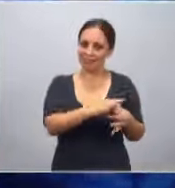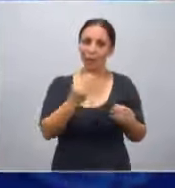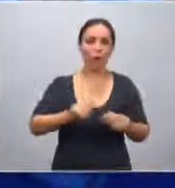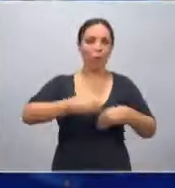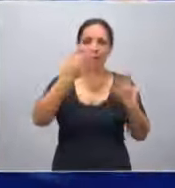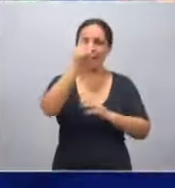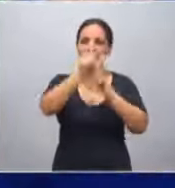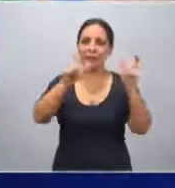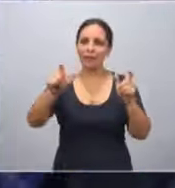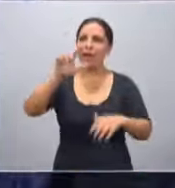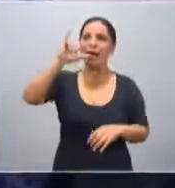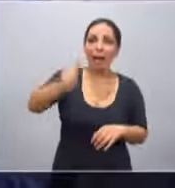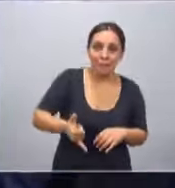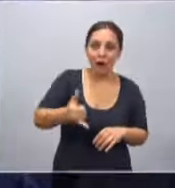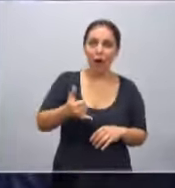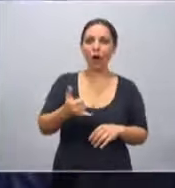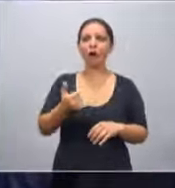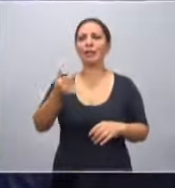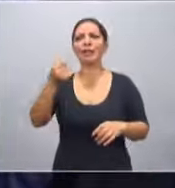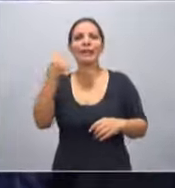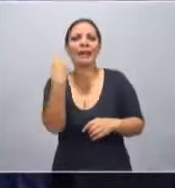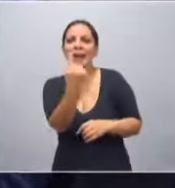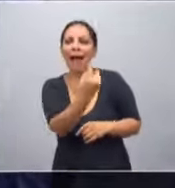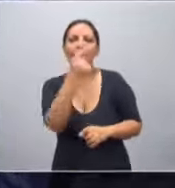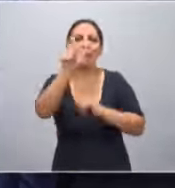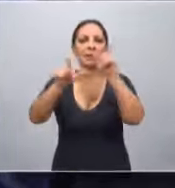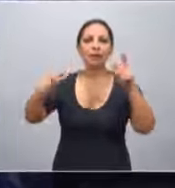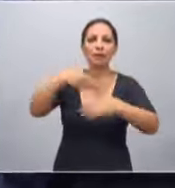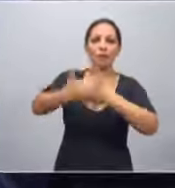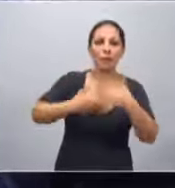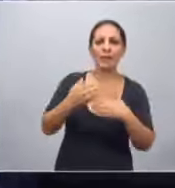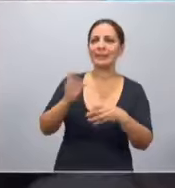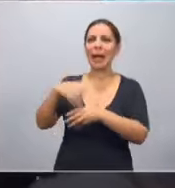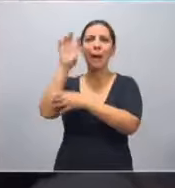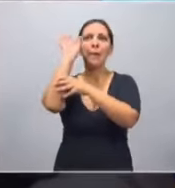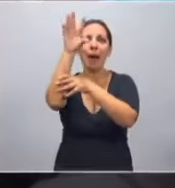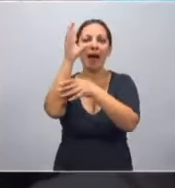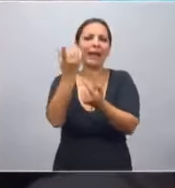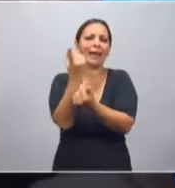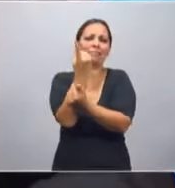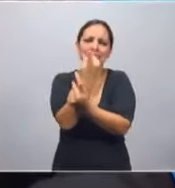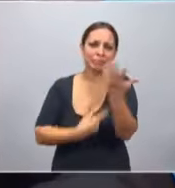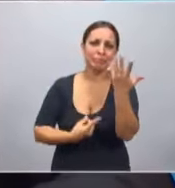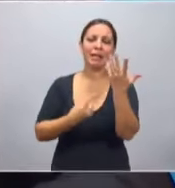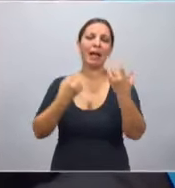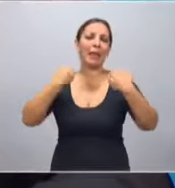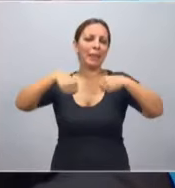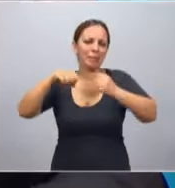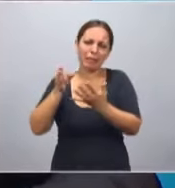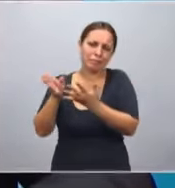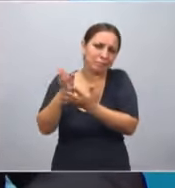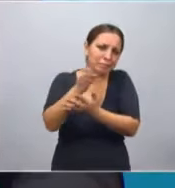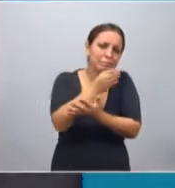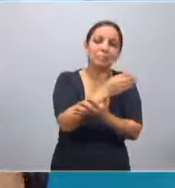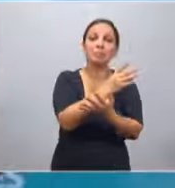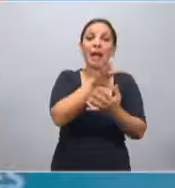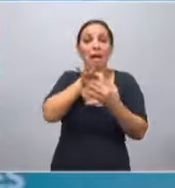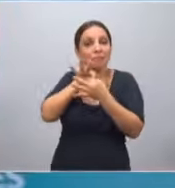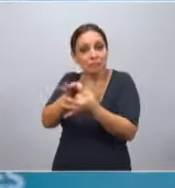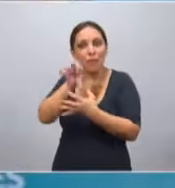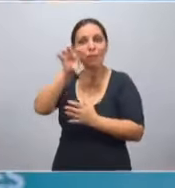campeón cada automovilista cada futbolista cada basquetbolista cada uno de los que salen de la provincia de